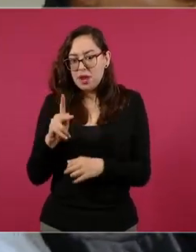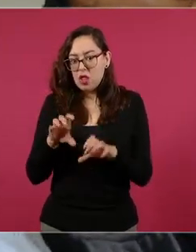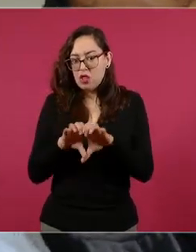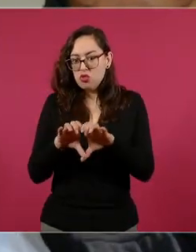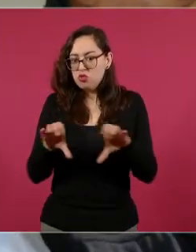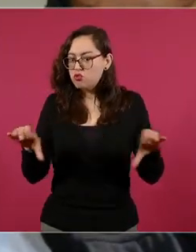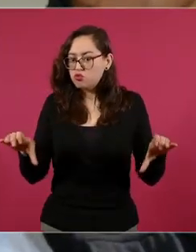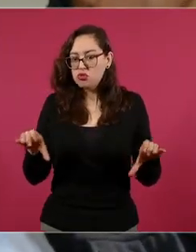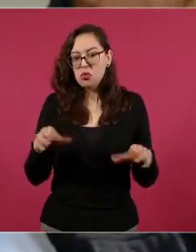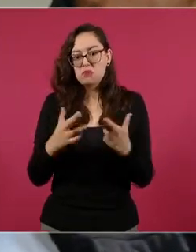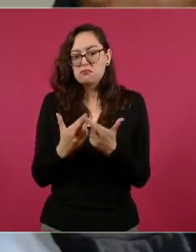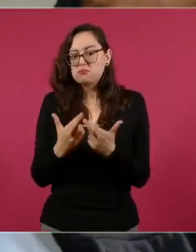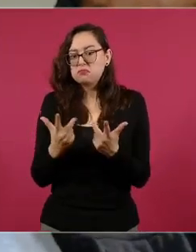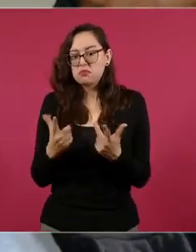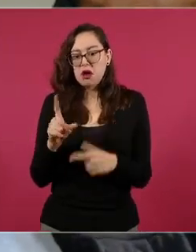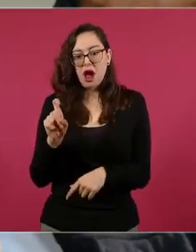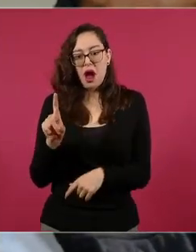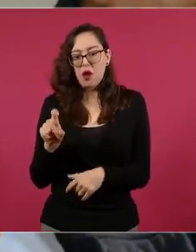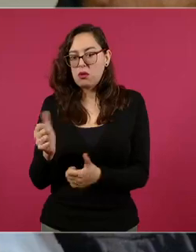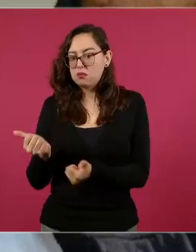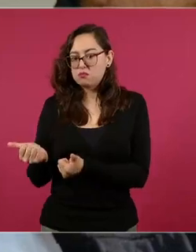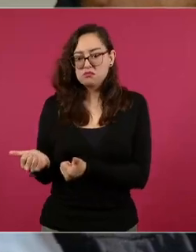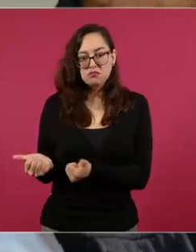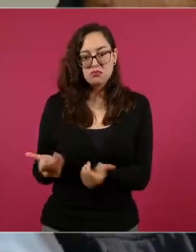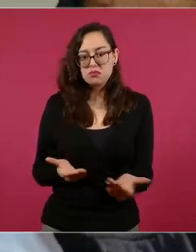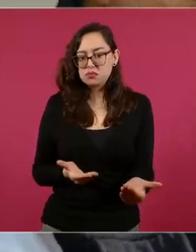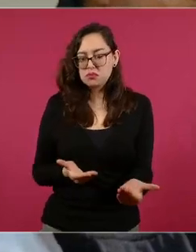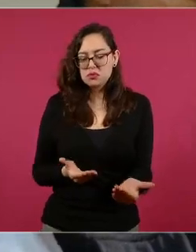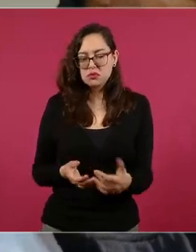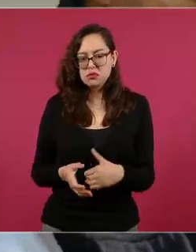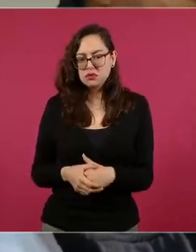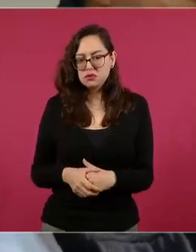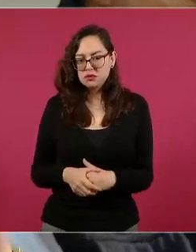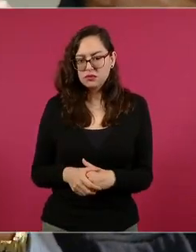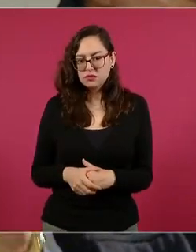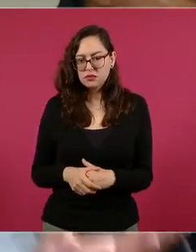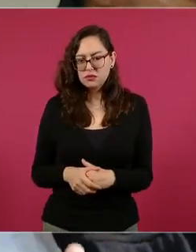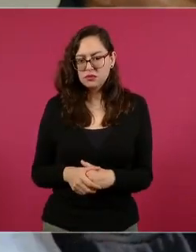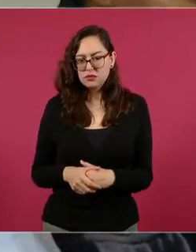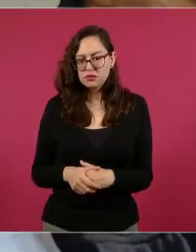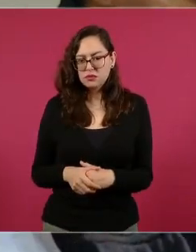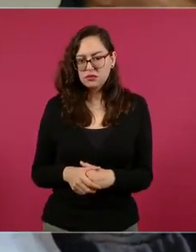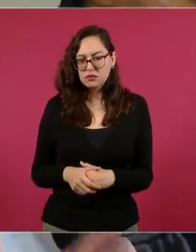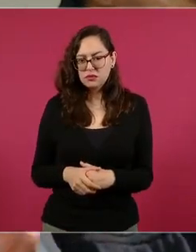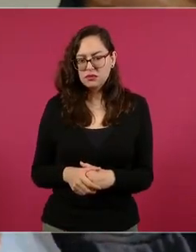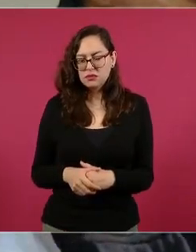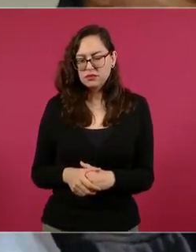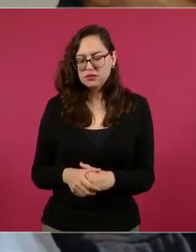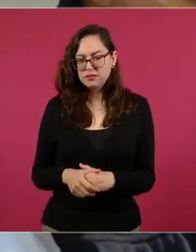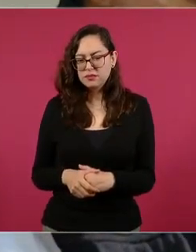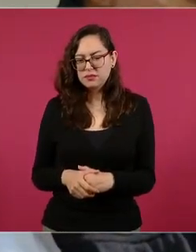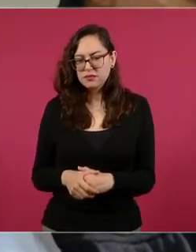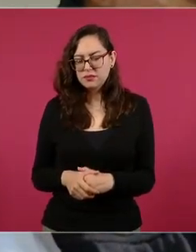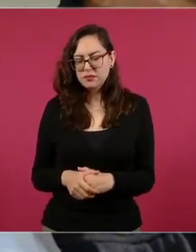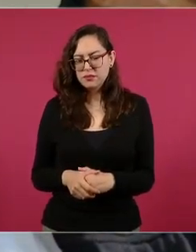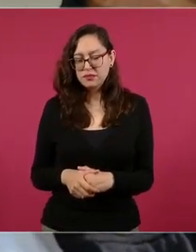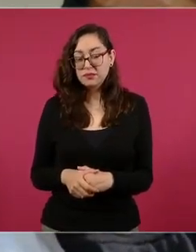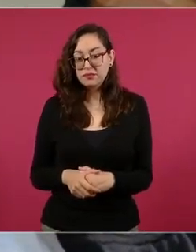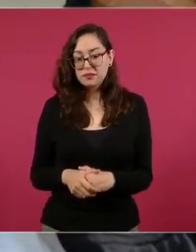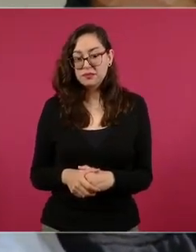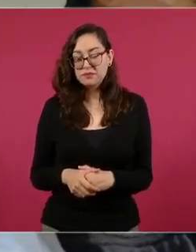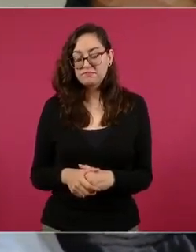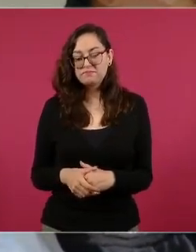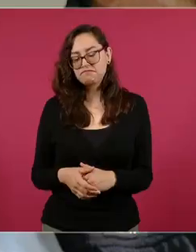y cuando comience a mandar, estoy seguro que va a volver, incluso hubo una explosión del ducto hace 2 años. Esa es